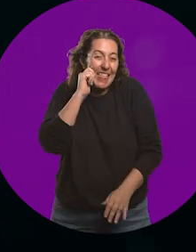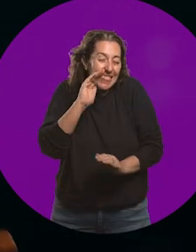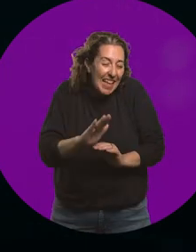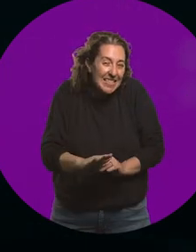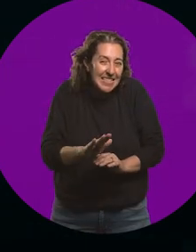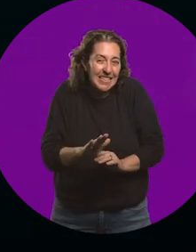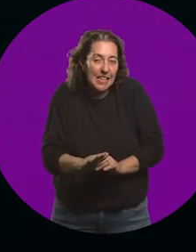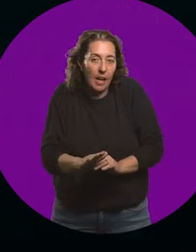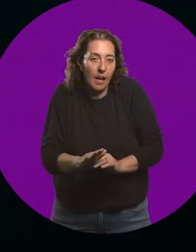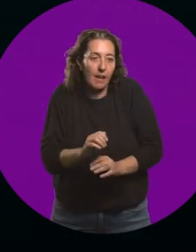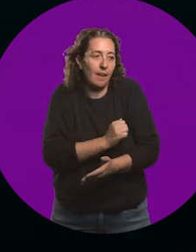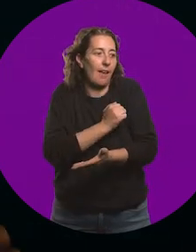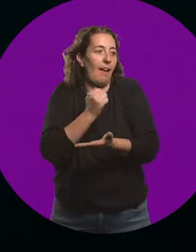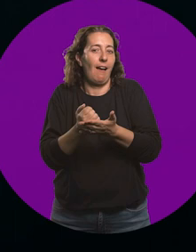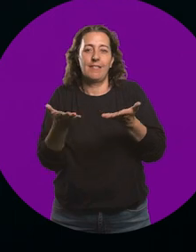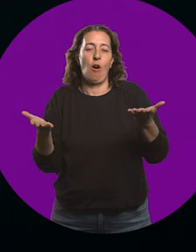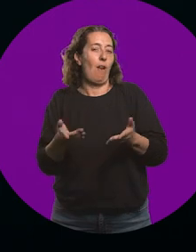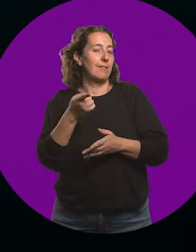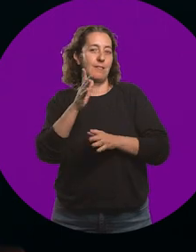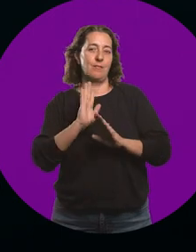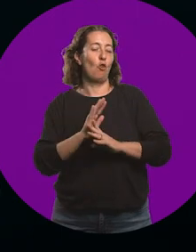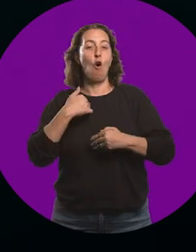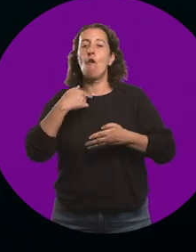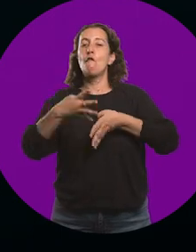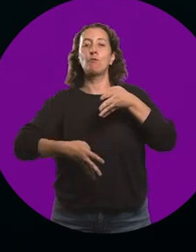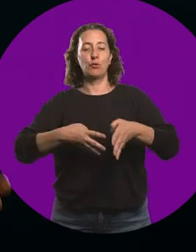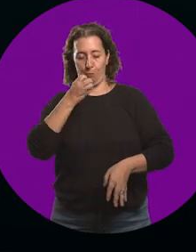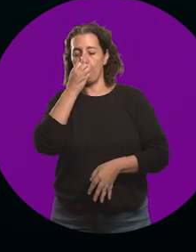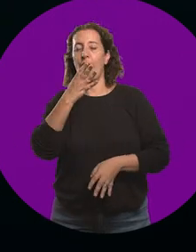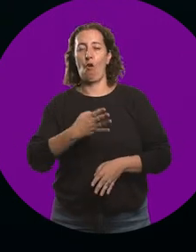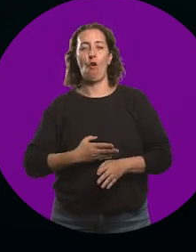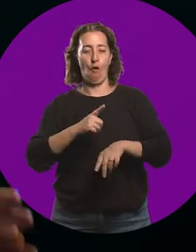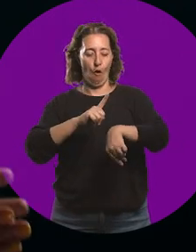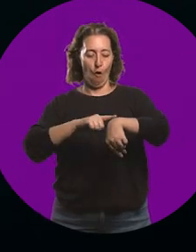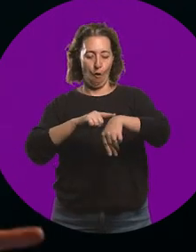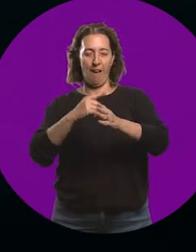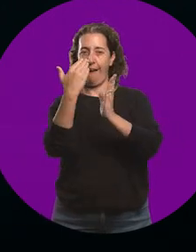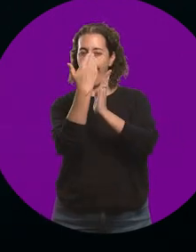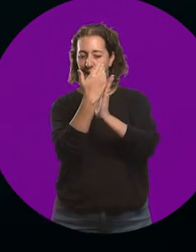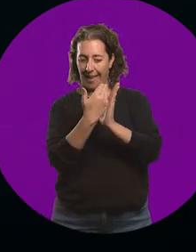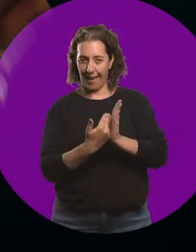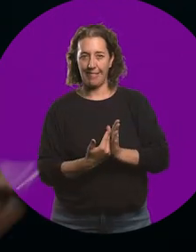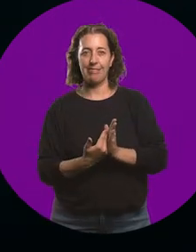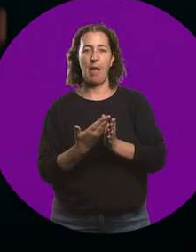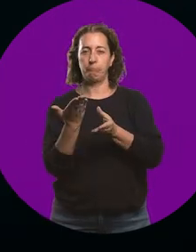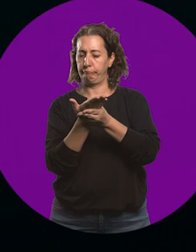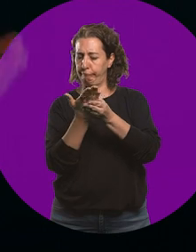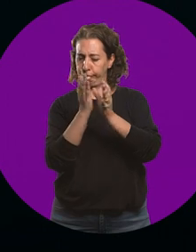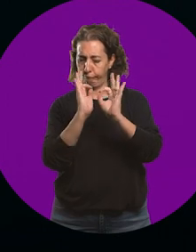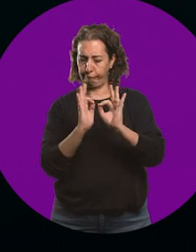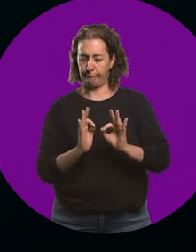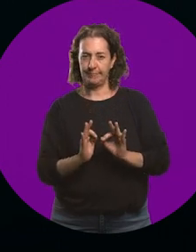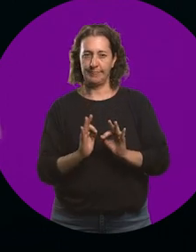que sí, hasta el día de hoy, yo funciono más con el horario, con la agenda, con que cuando estoy